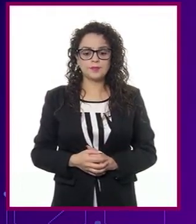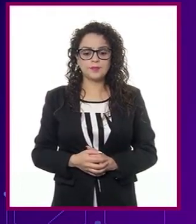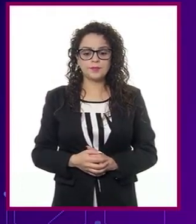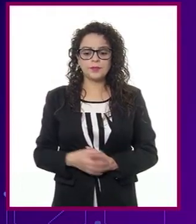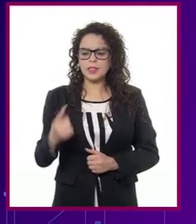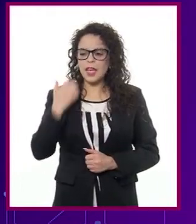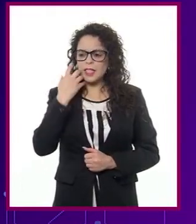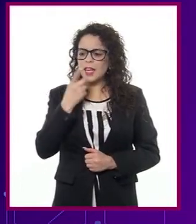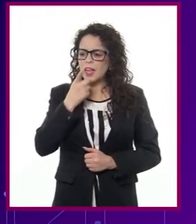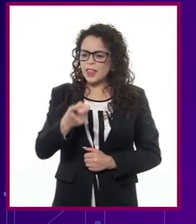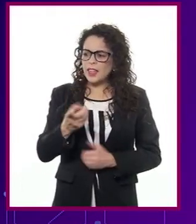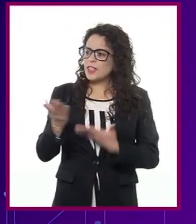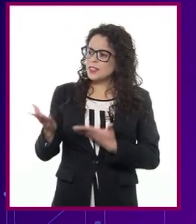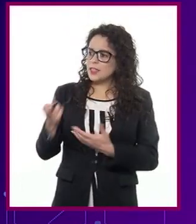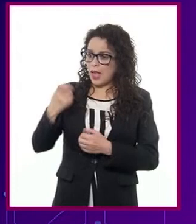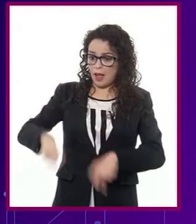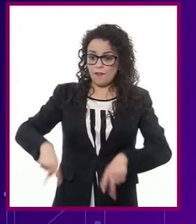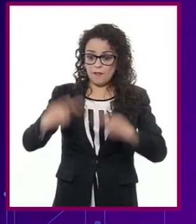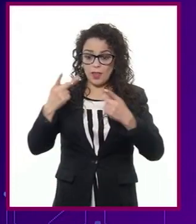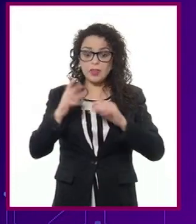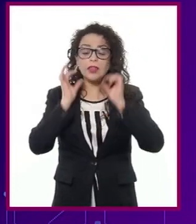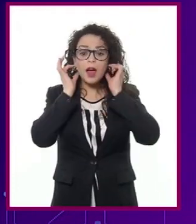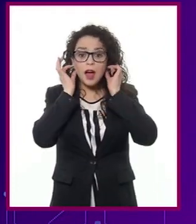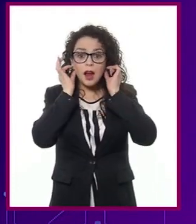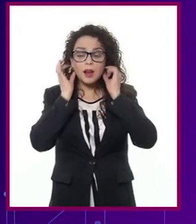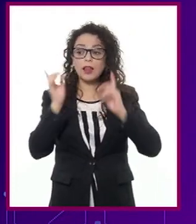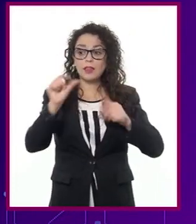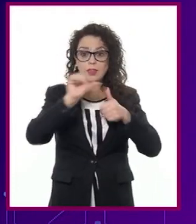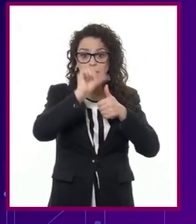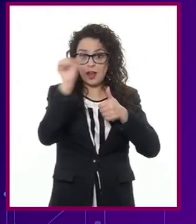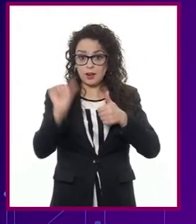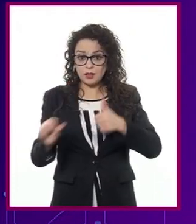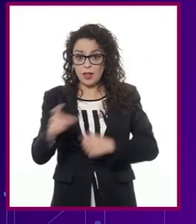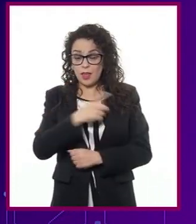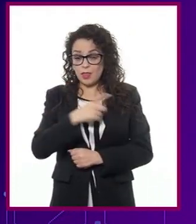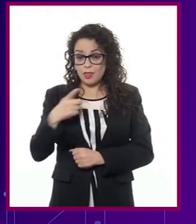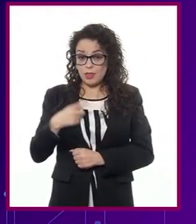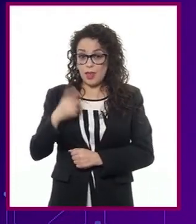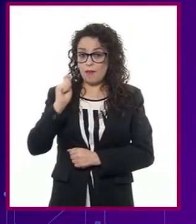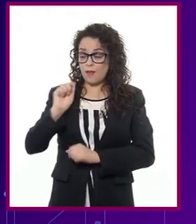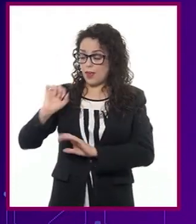decir que de la venta de los aretes, el artesano debe reinvertir